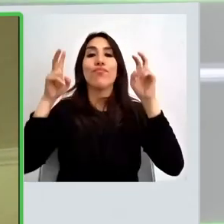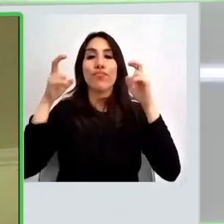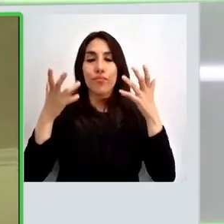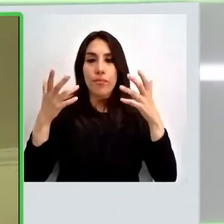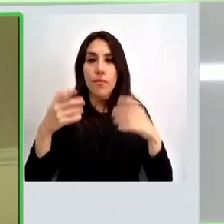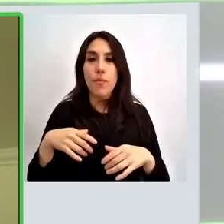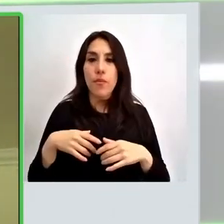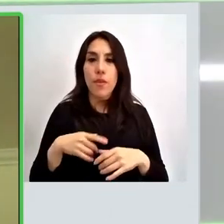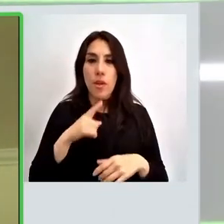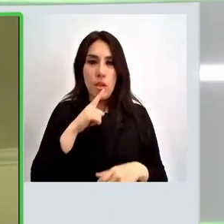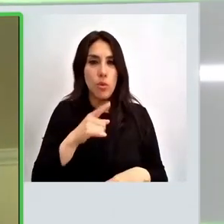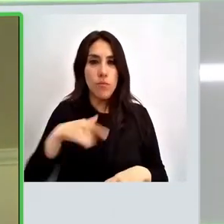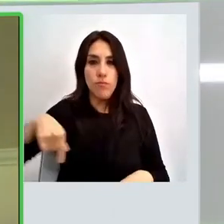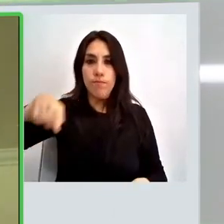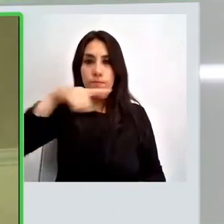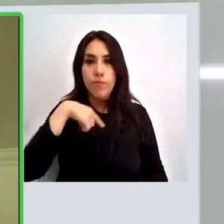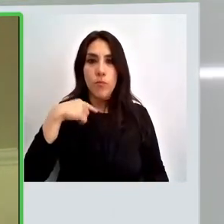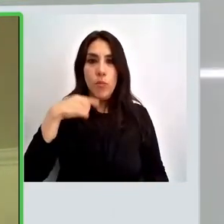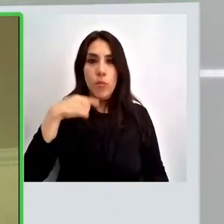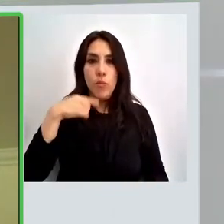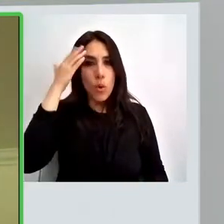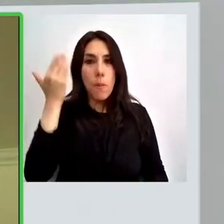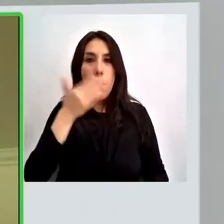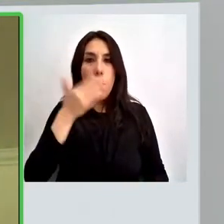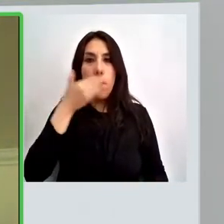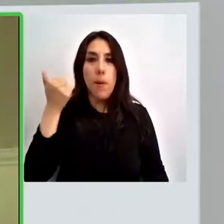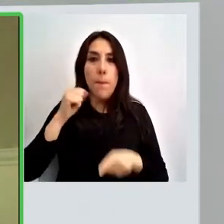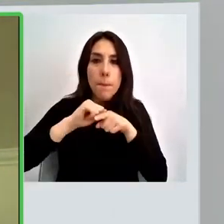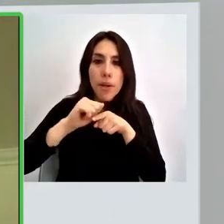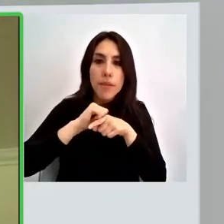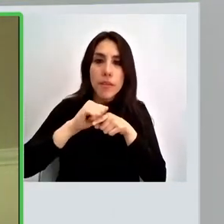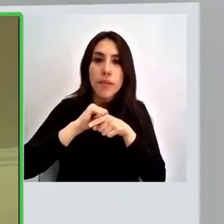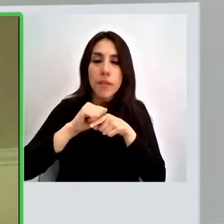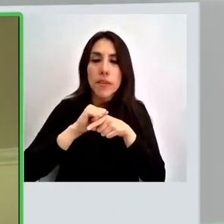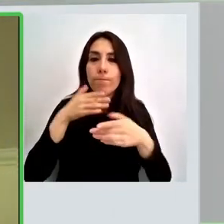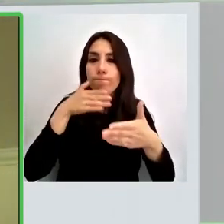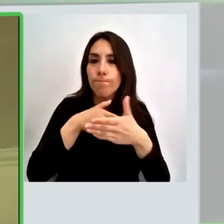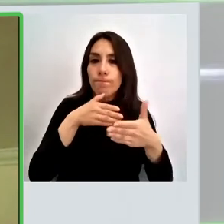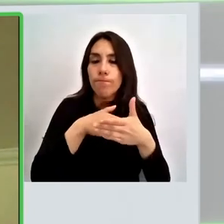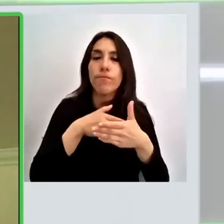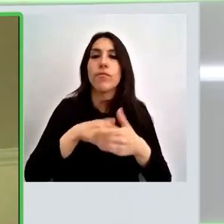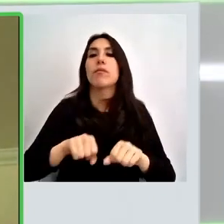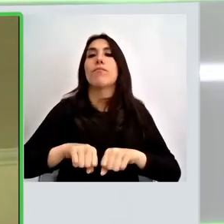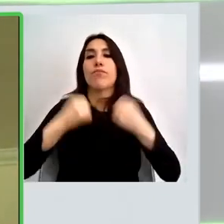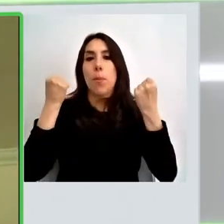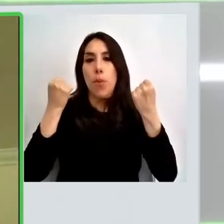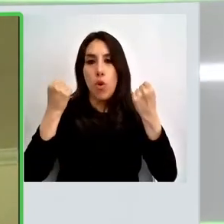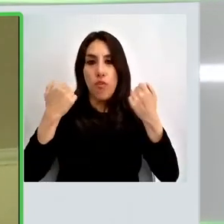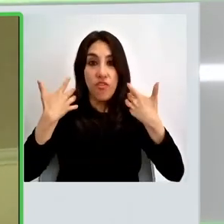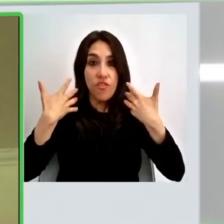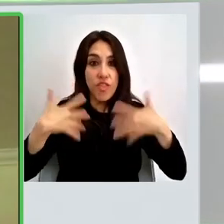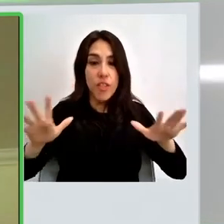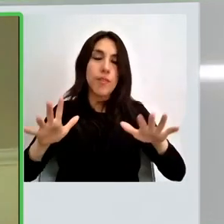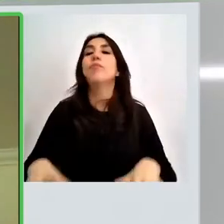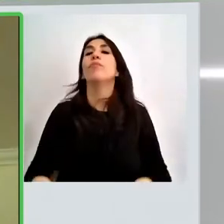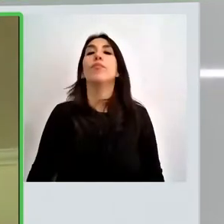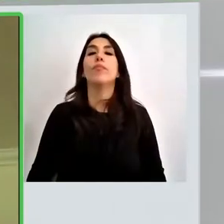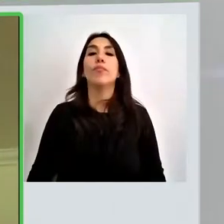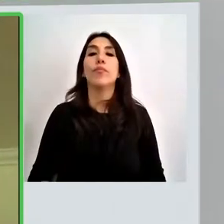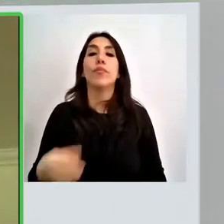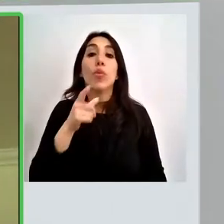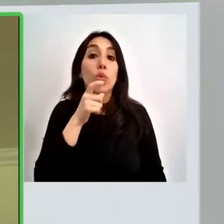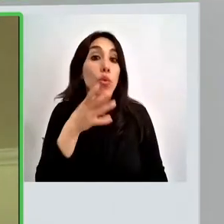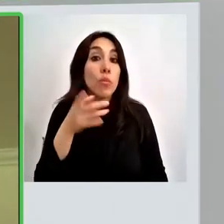prácticas para poder derribar estas barreras y tener a las personas clave en este esfuerzo